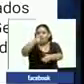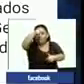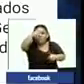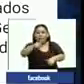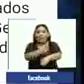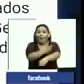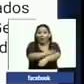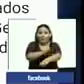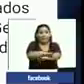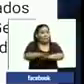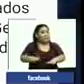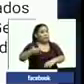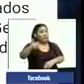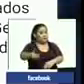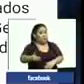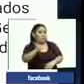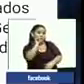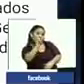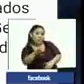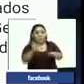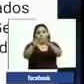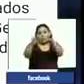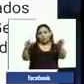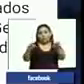termine este año, dice el tuit.